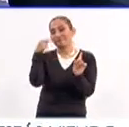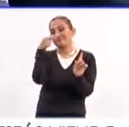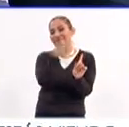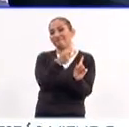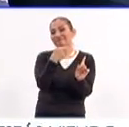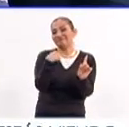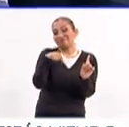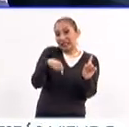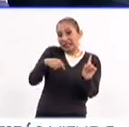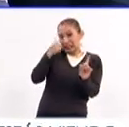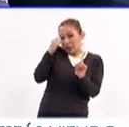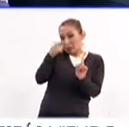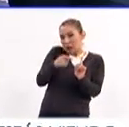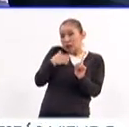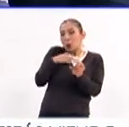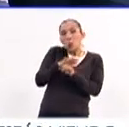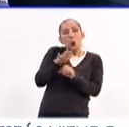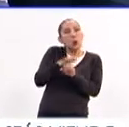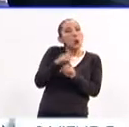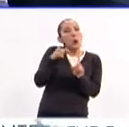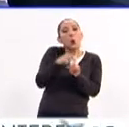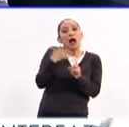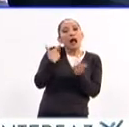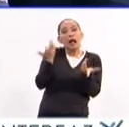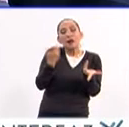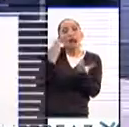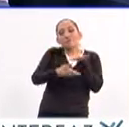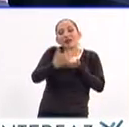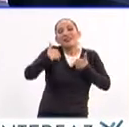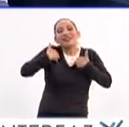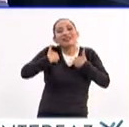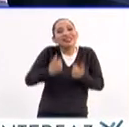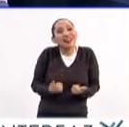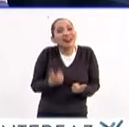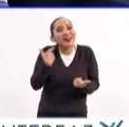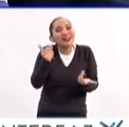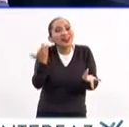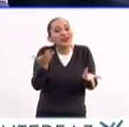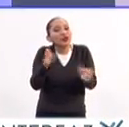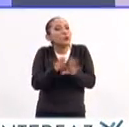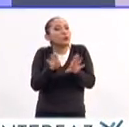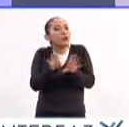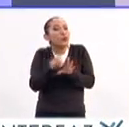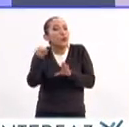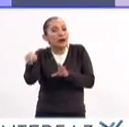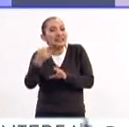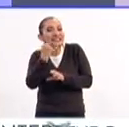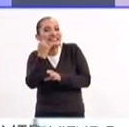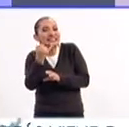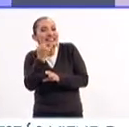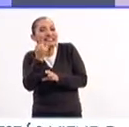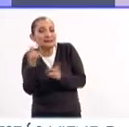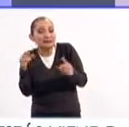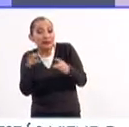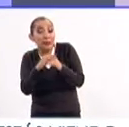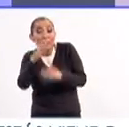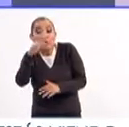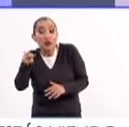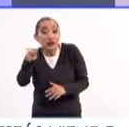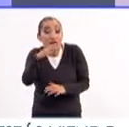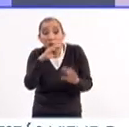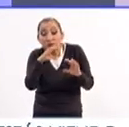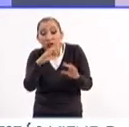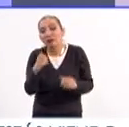poco nuestro objetivo primordial, que es el mutuo entendimiento, pues lo hacemos a través del idioma en donde la mayoría